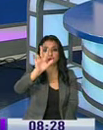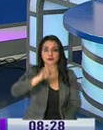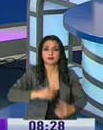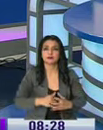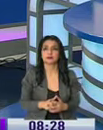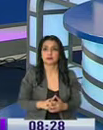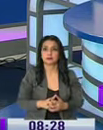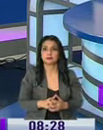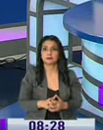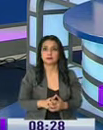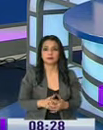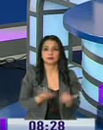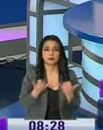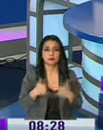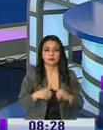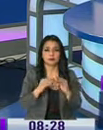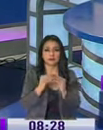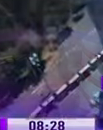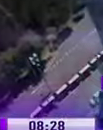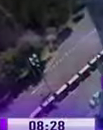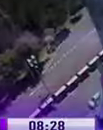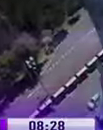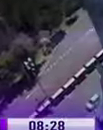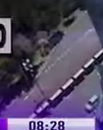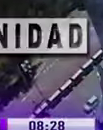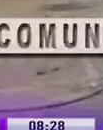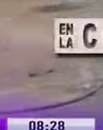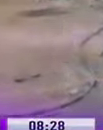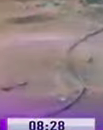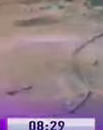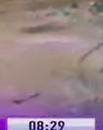098-518-4393. Nosotros ahora seguimos con más novedades.